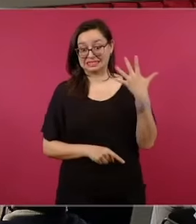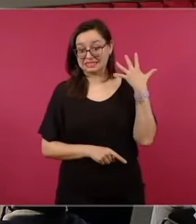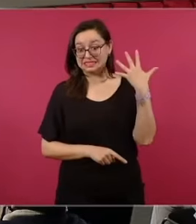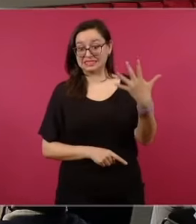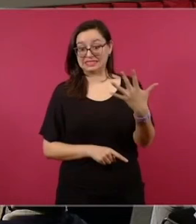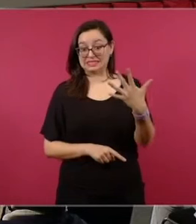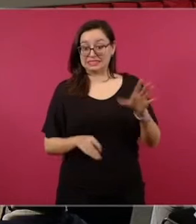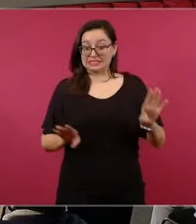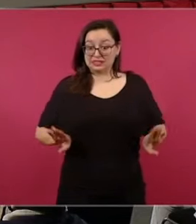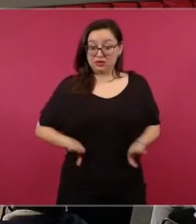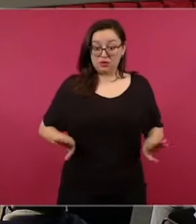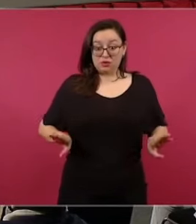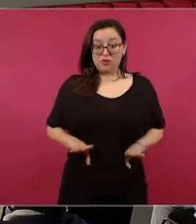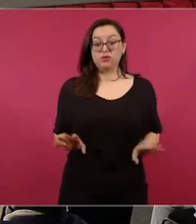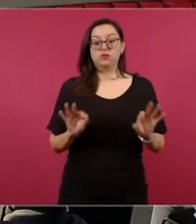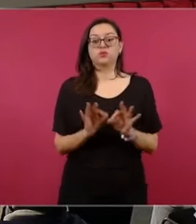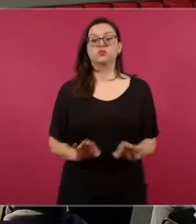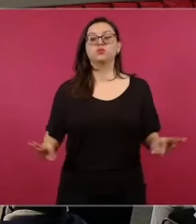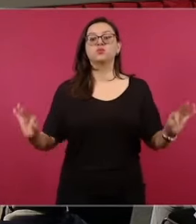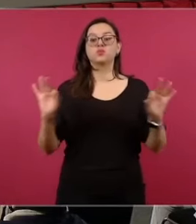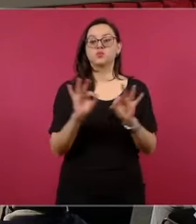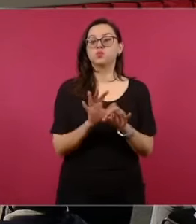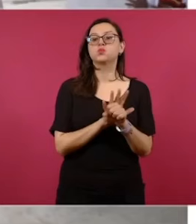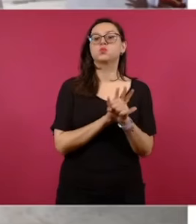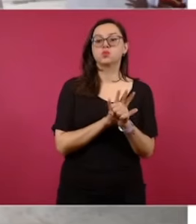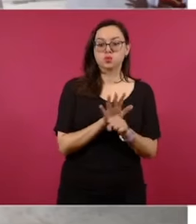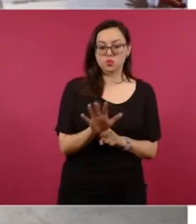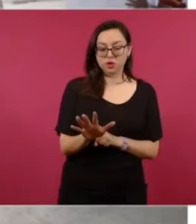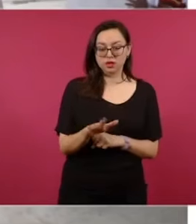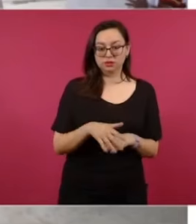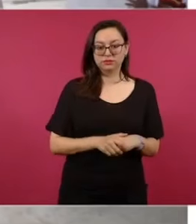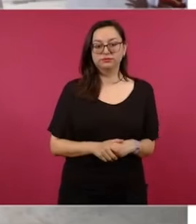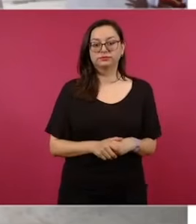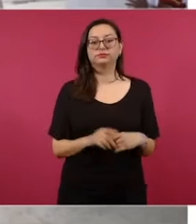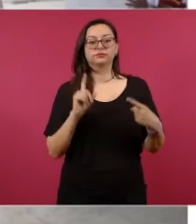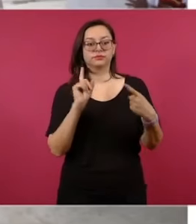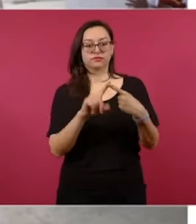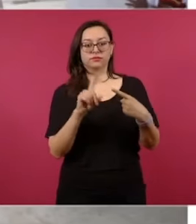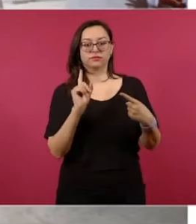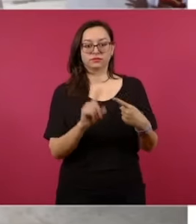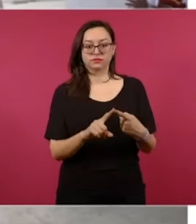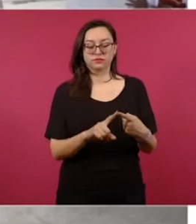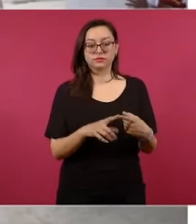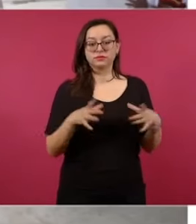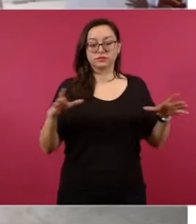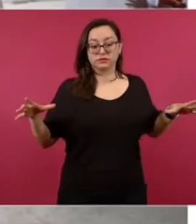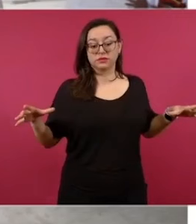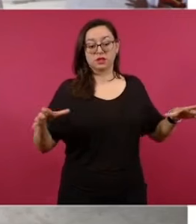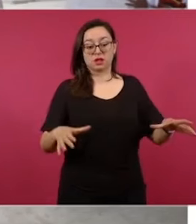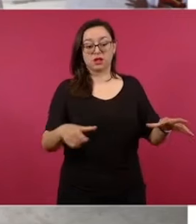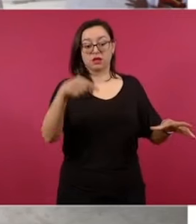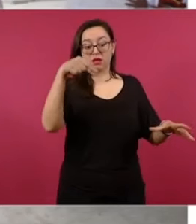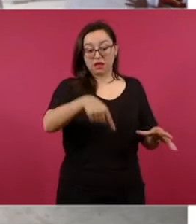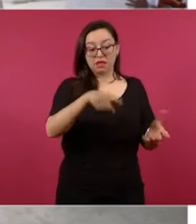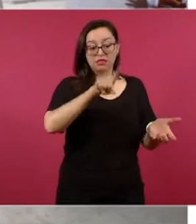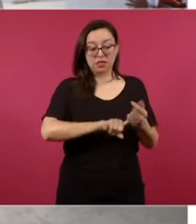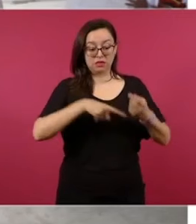de La Clínica es Nuestra. Son, uno, fomentar la organización y el trabajo